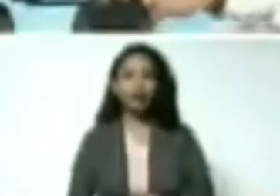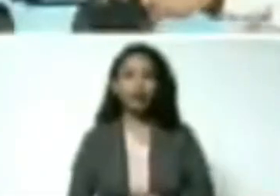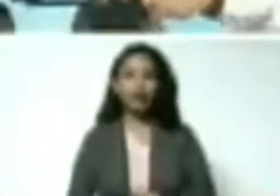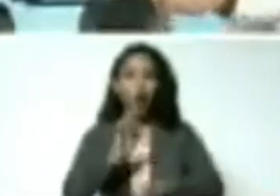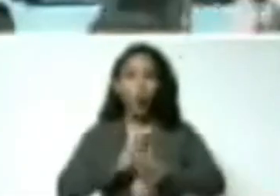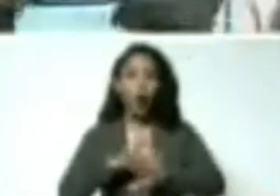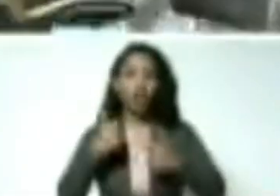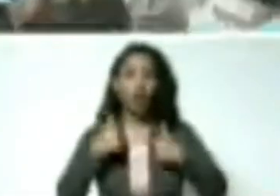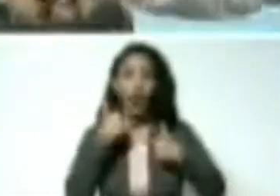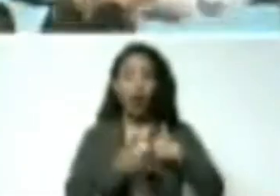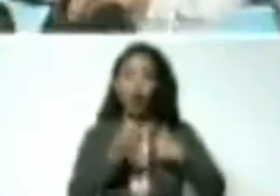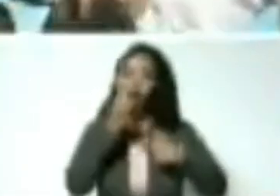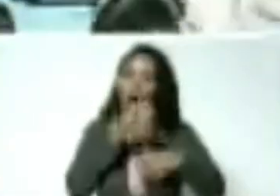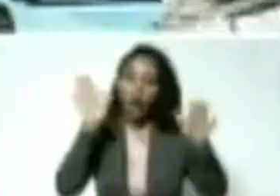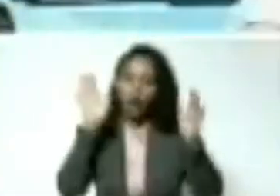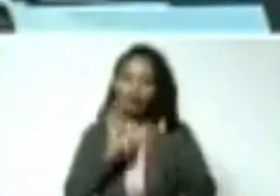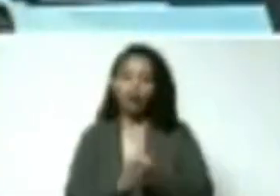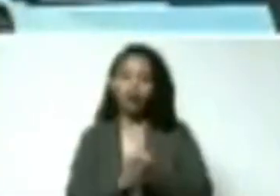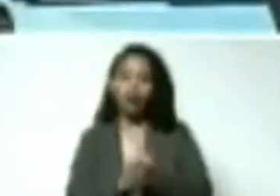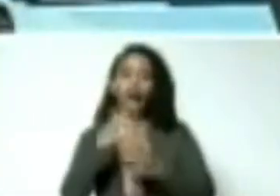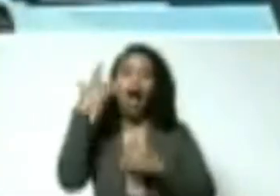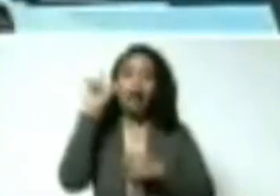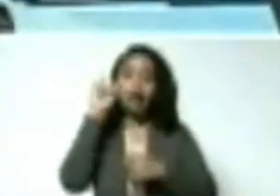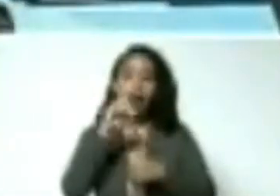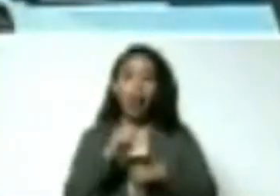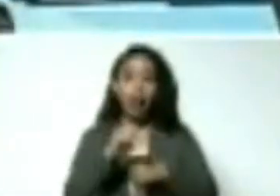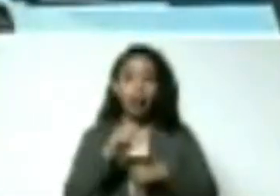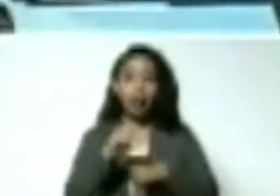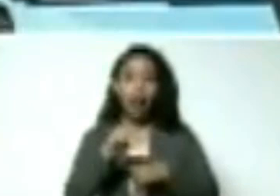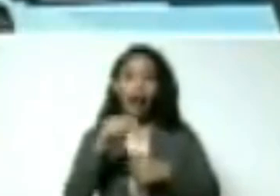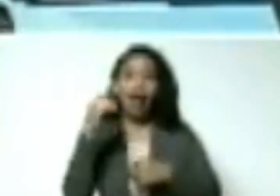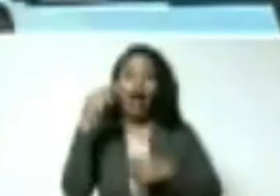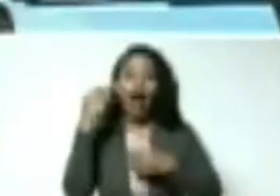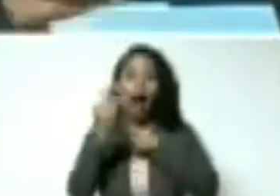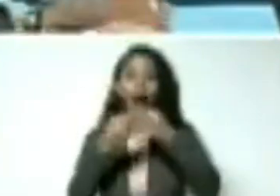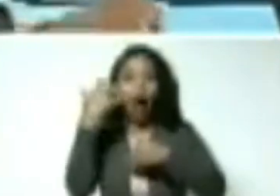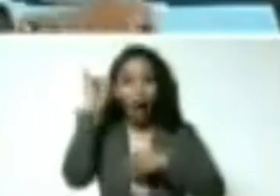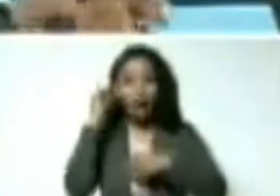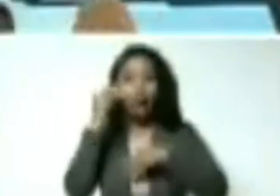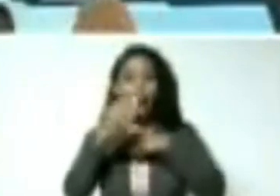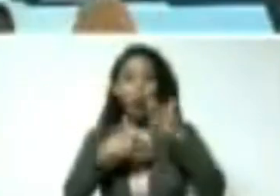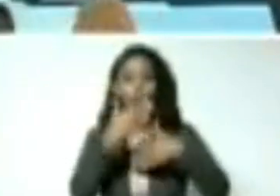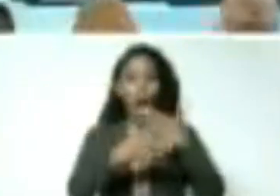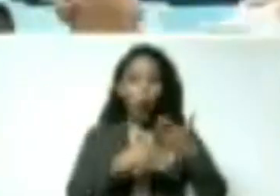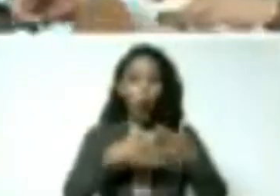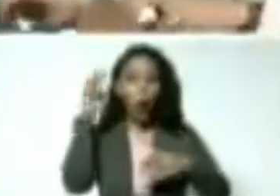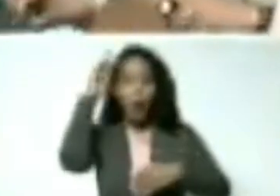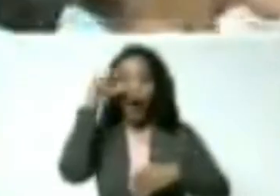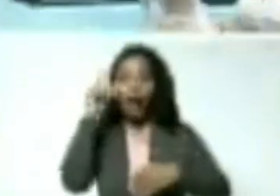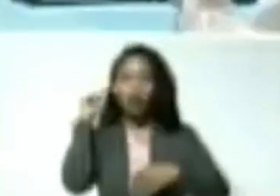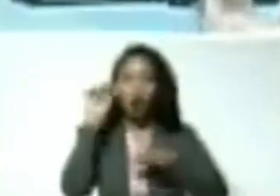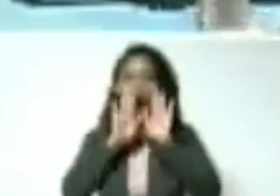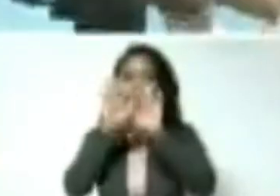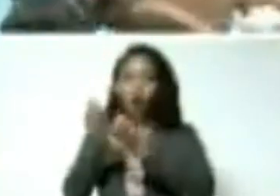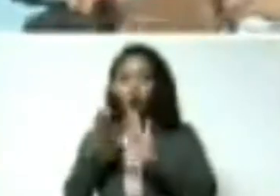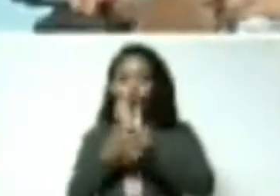Porque yo dije, bueno, hay que también ocuparse de las maestras, los maestros, paso a paso, poco a poco, de todo,